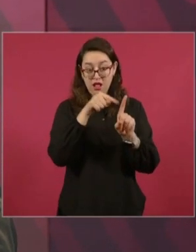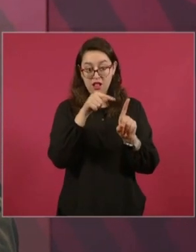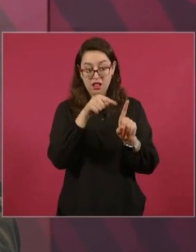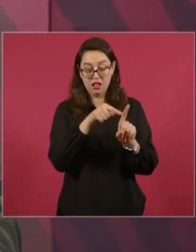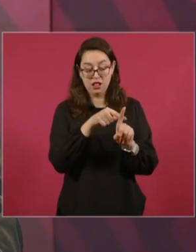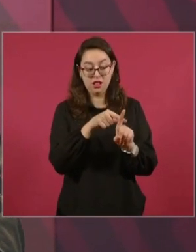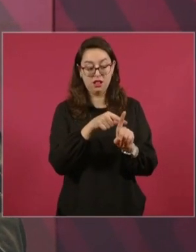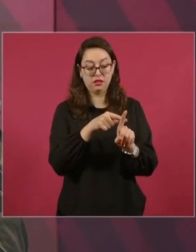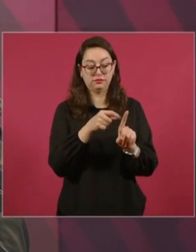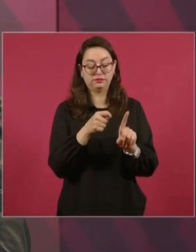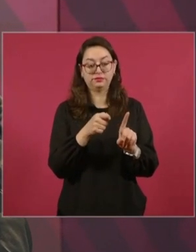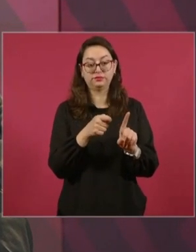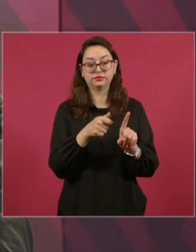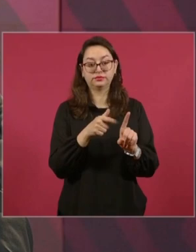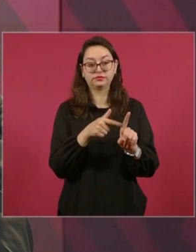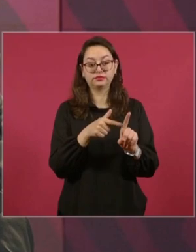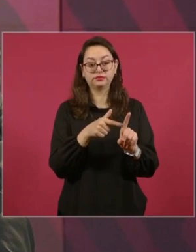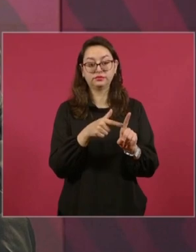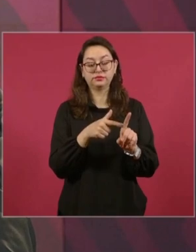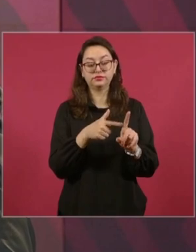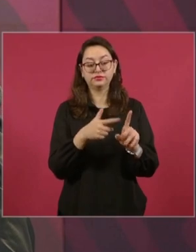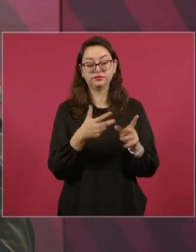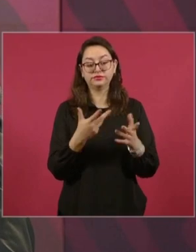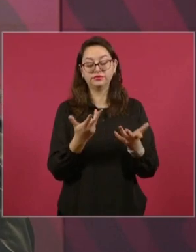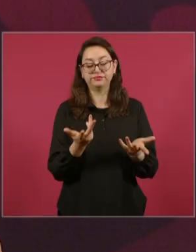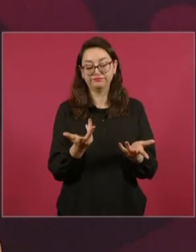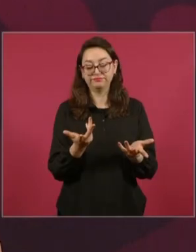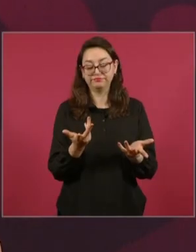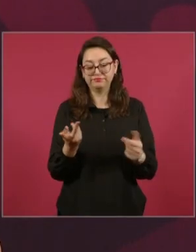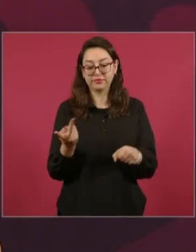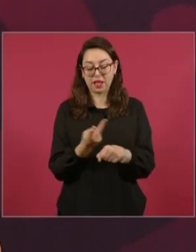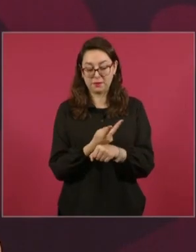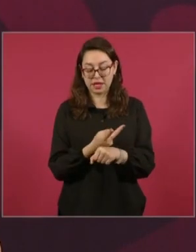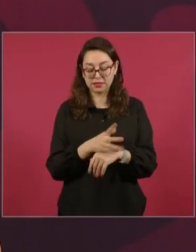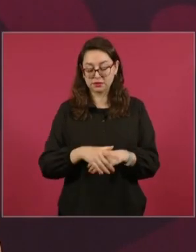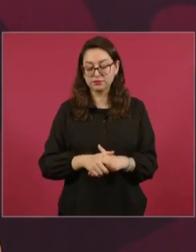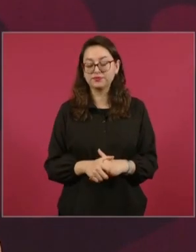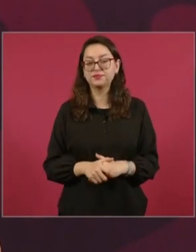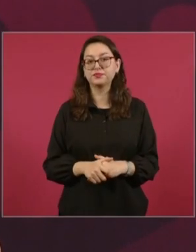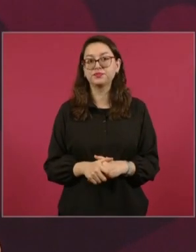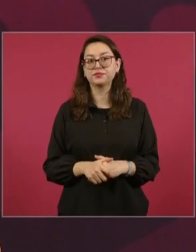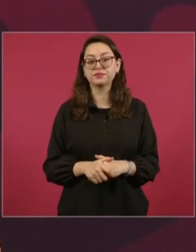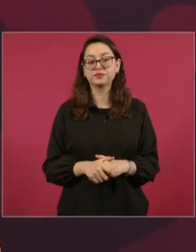nos quitaron la mitad de nuestro territorio.